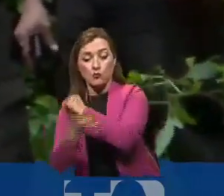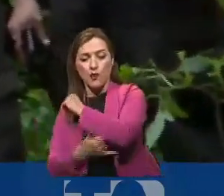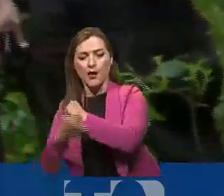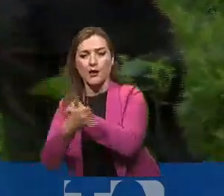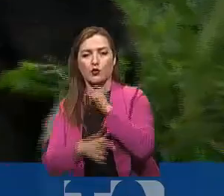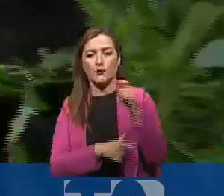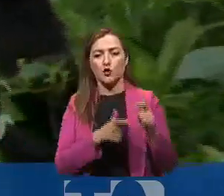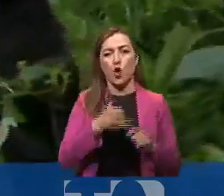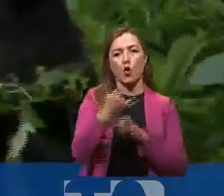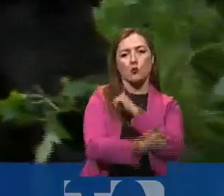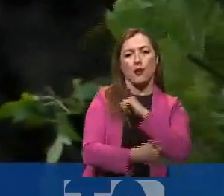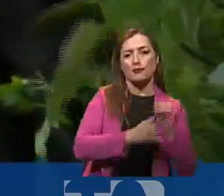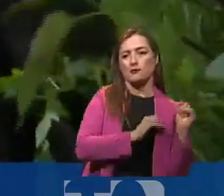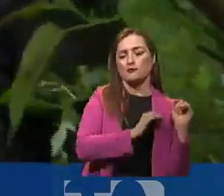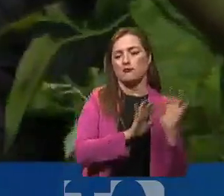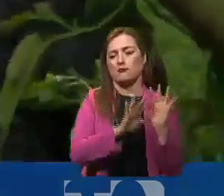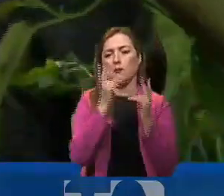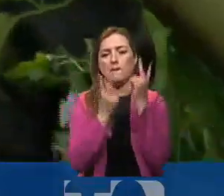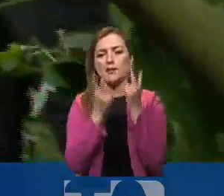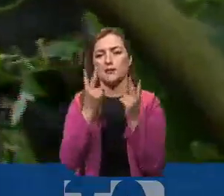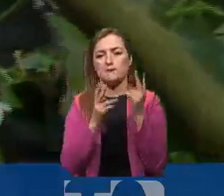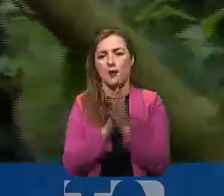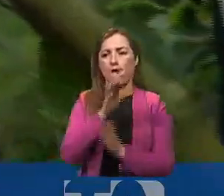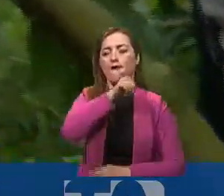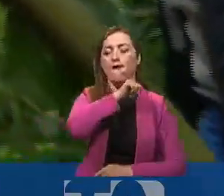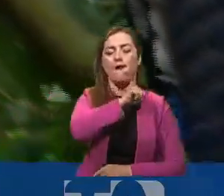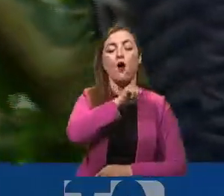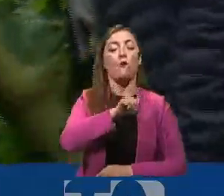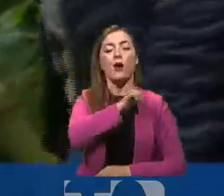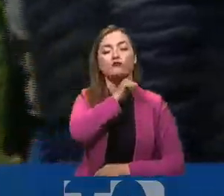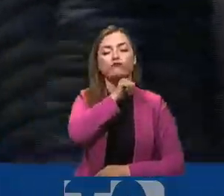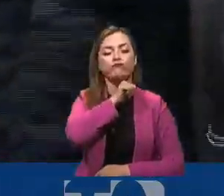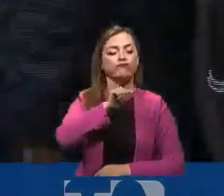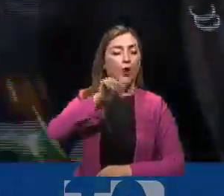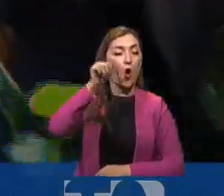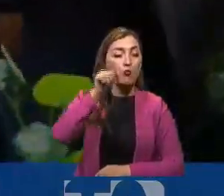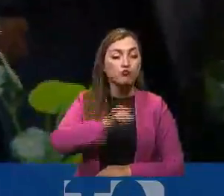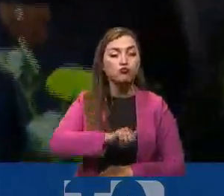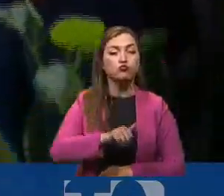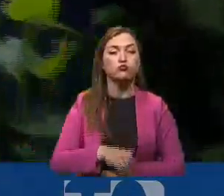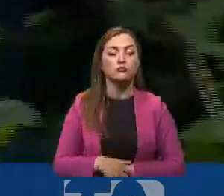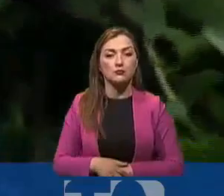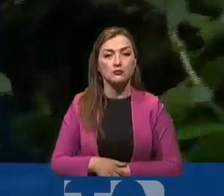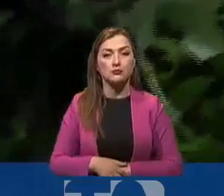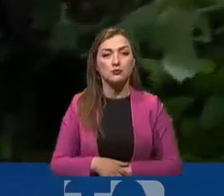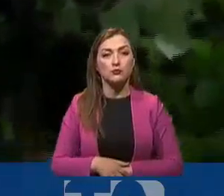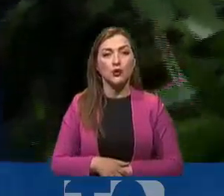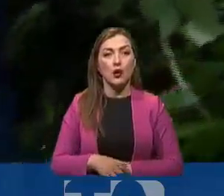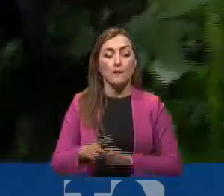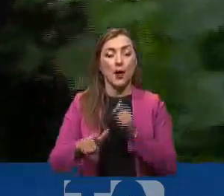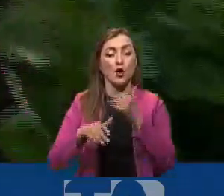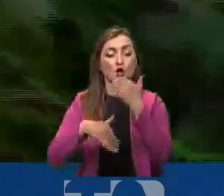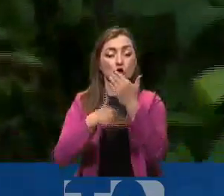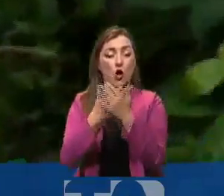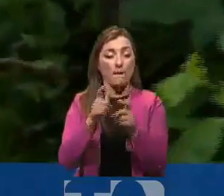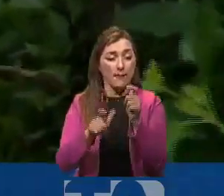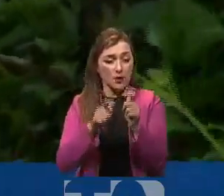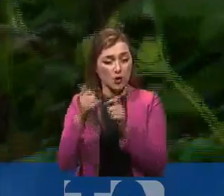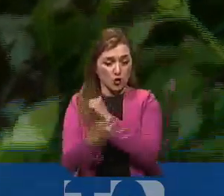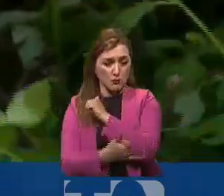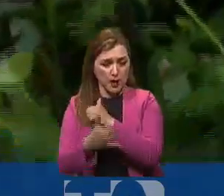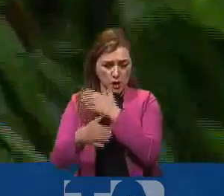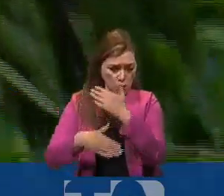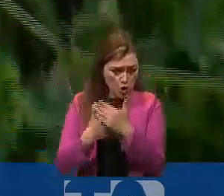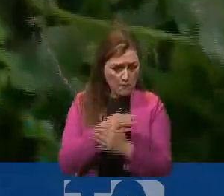causar inseguridad y zozobra en nuestro Ecuador. Perfecto, gracias, coronel. Y sin la intención de generalizar, que son todos los extranjeros, evidentemente, pero hay